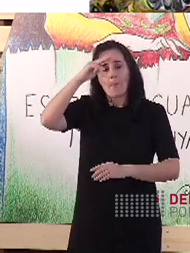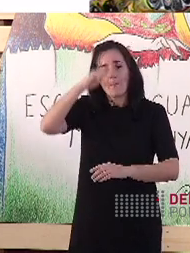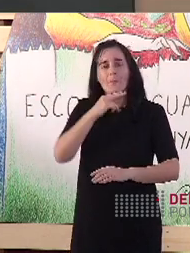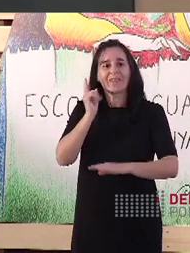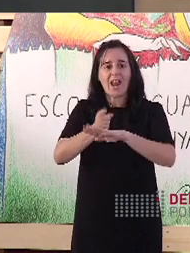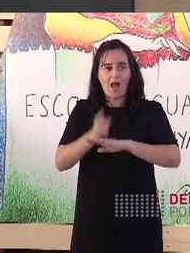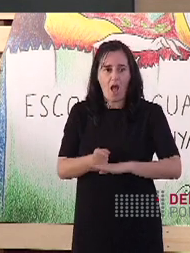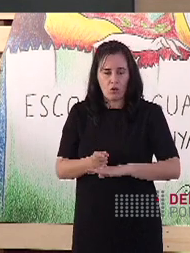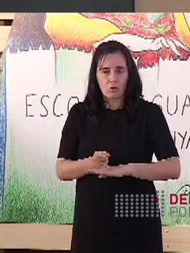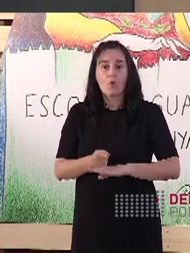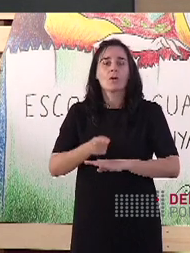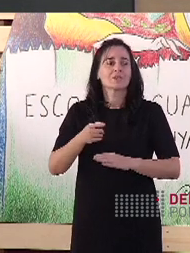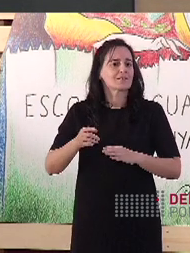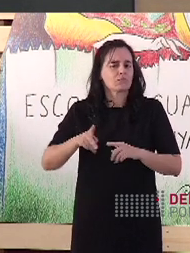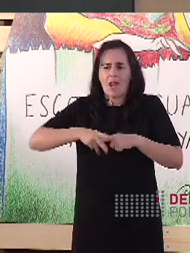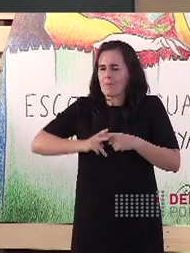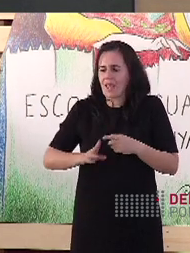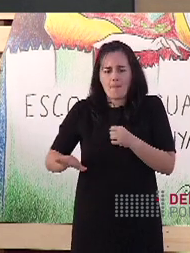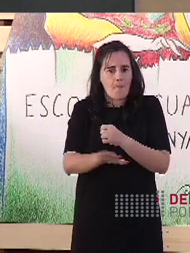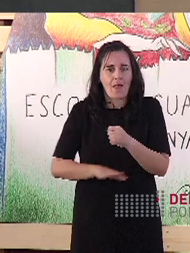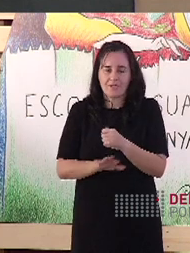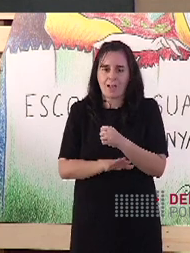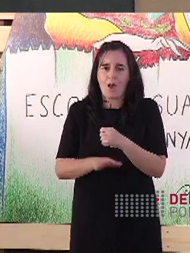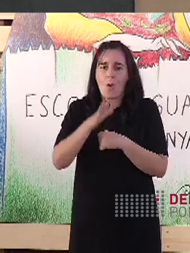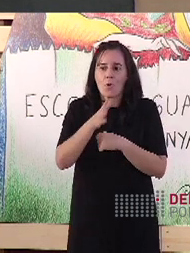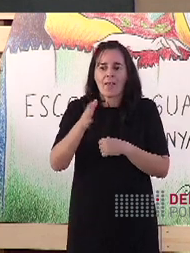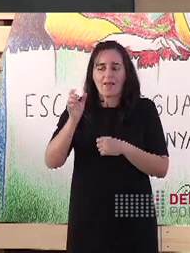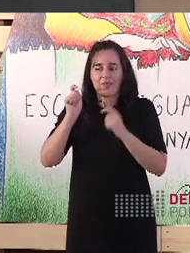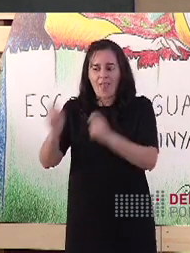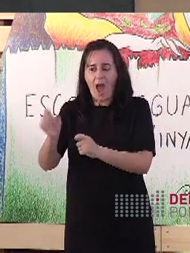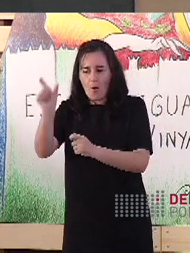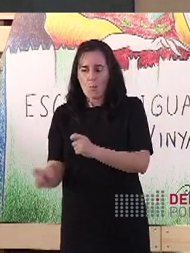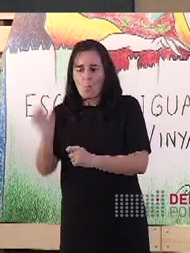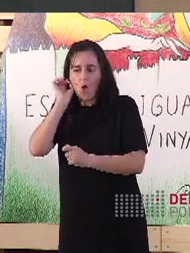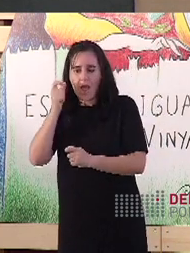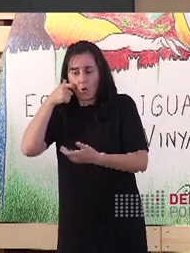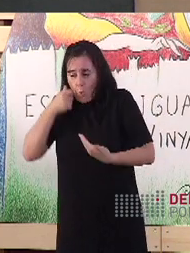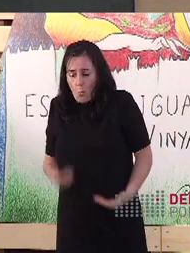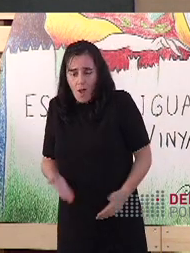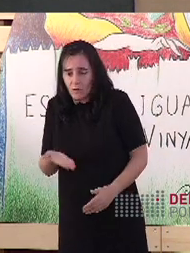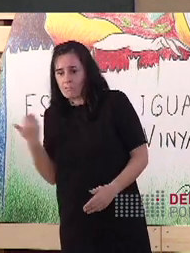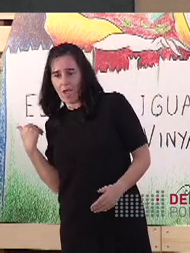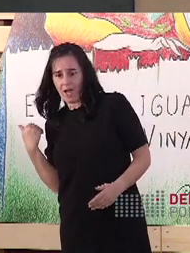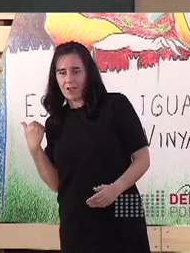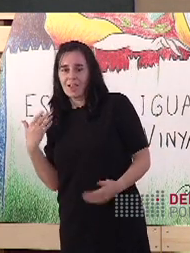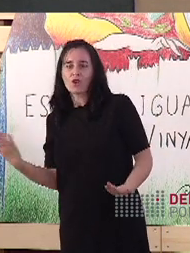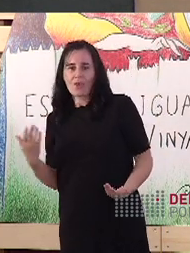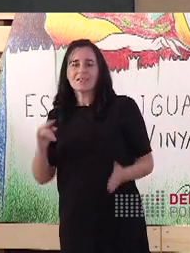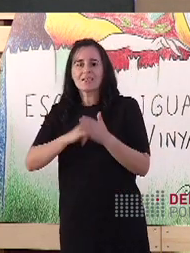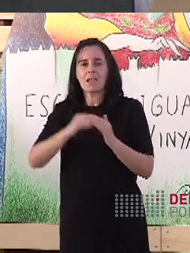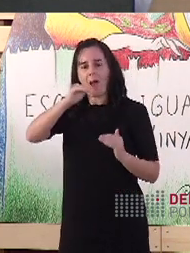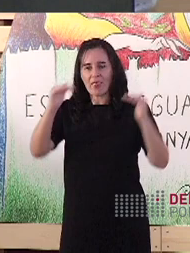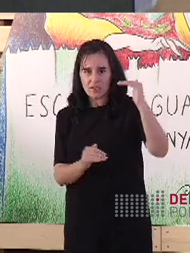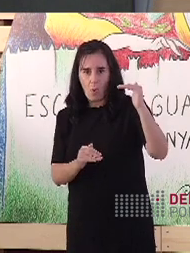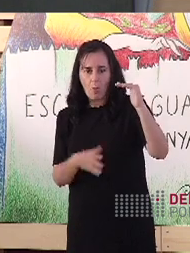fundamental porque es la herramienta en la que aprenden a deshumanizarnos y de esta manera poder mantener este sistema desigual. ¿Por qué? Las